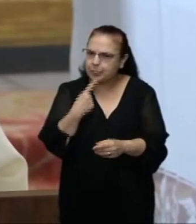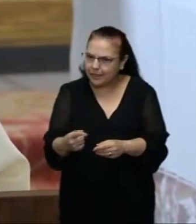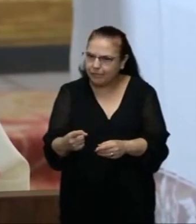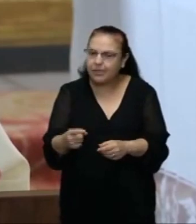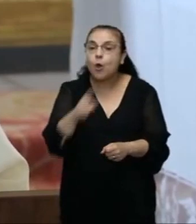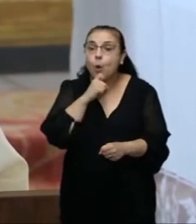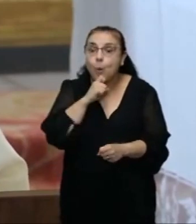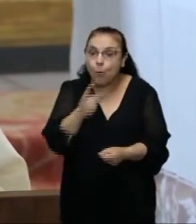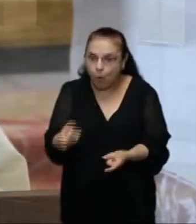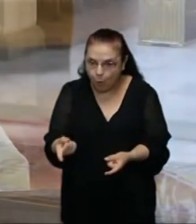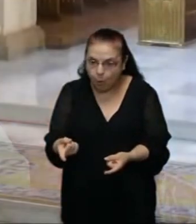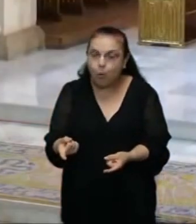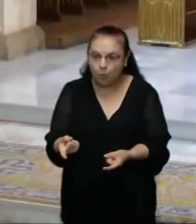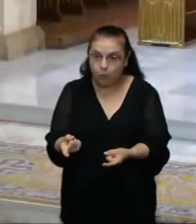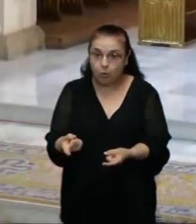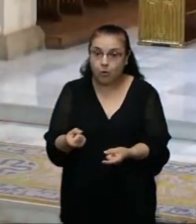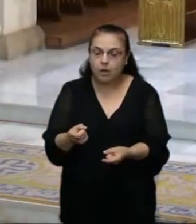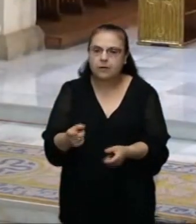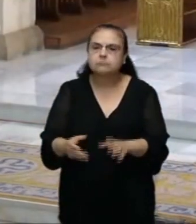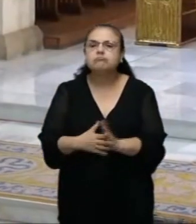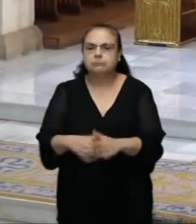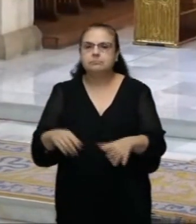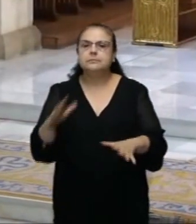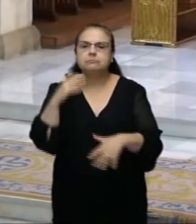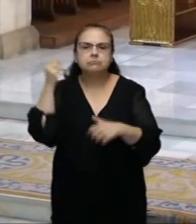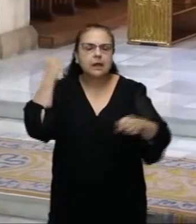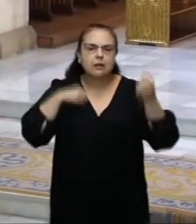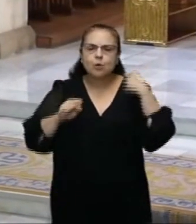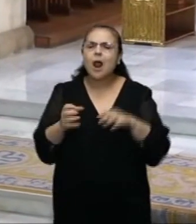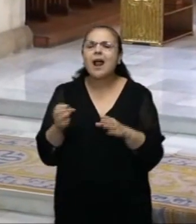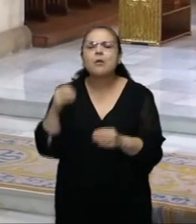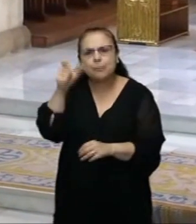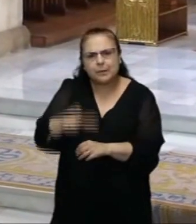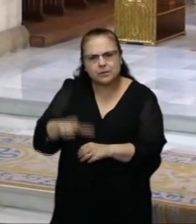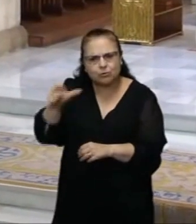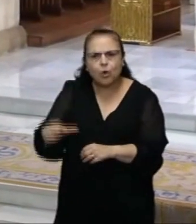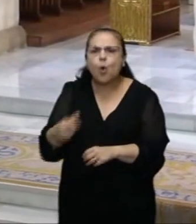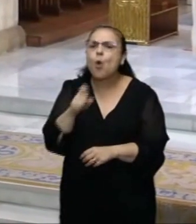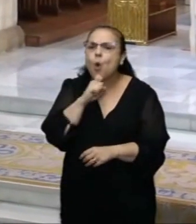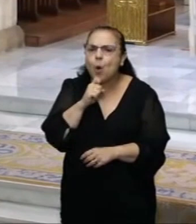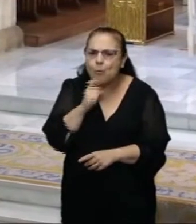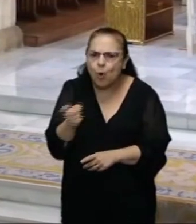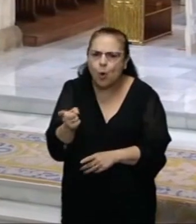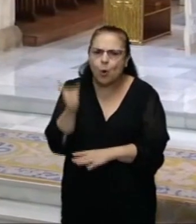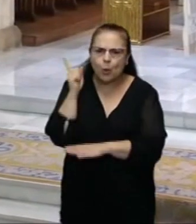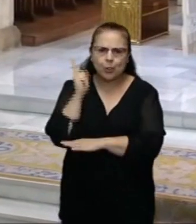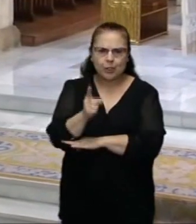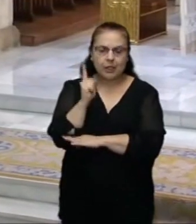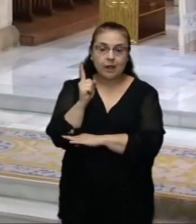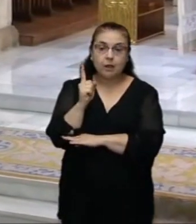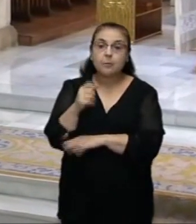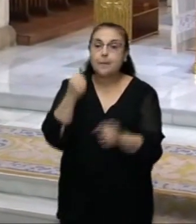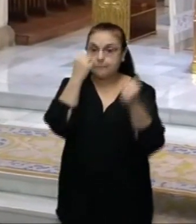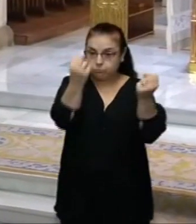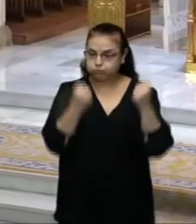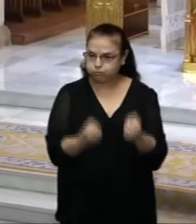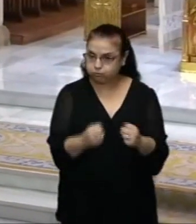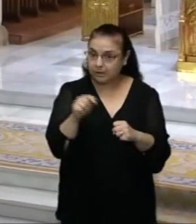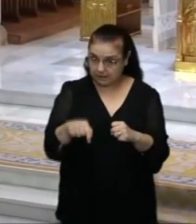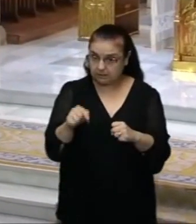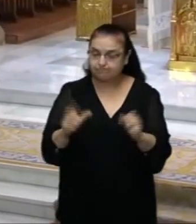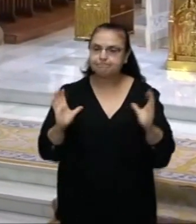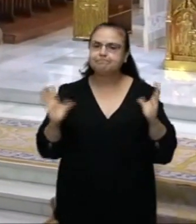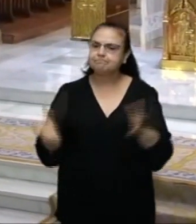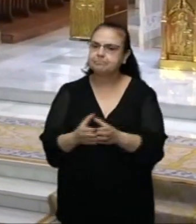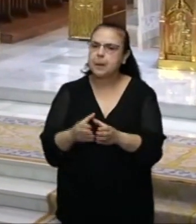ser y cómo deben tratar a la gente los dirigentes de esas comunidades. Nos